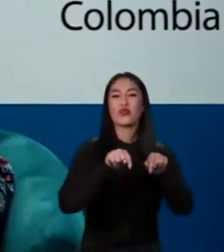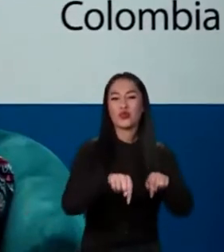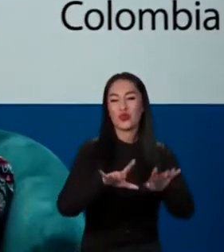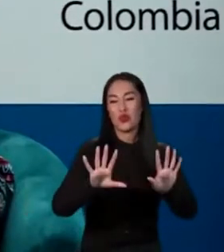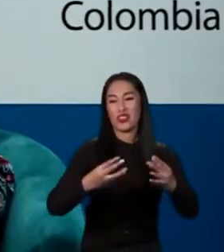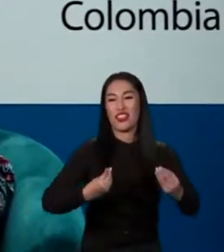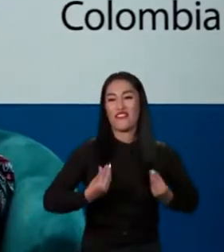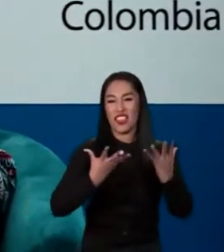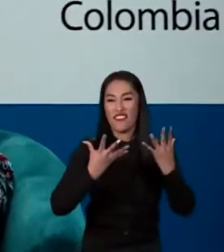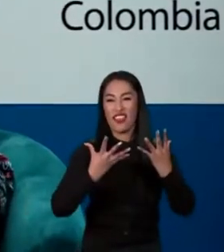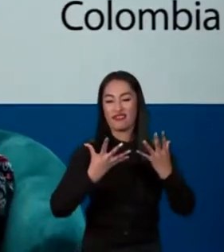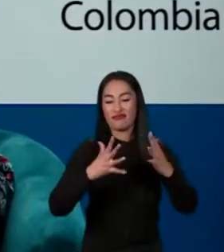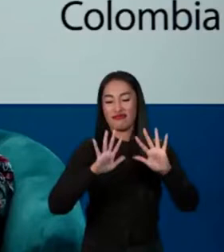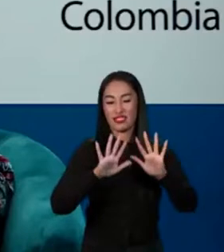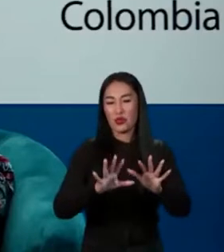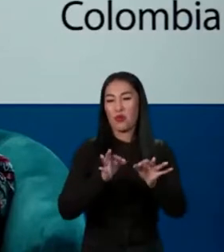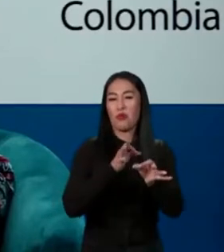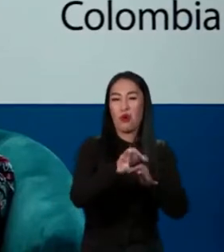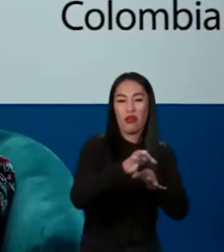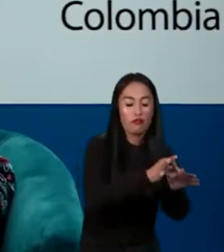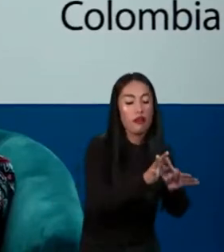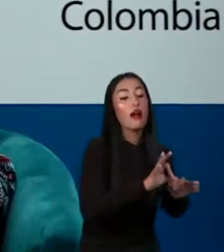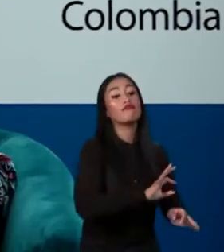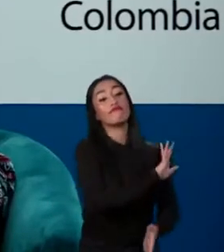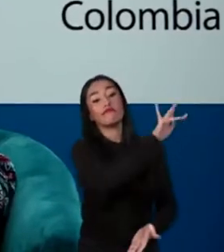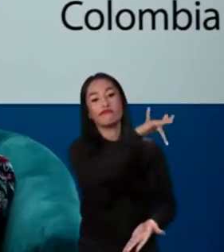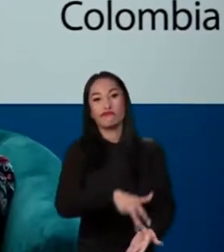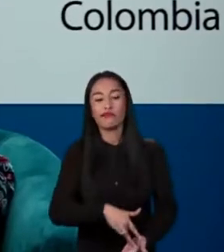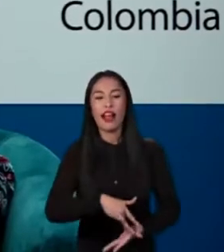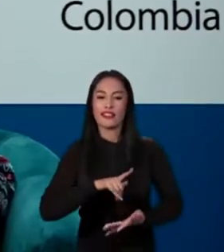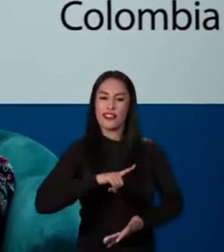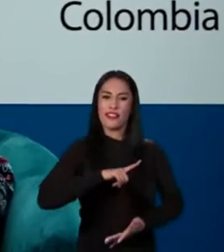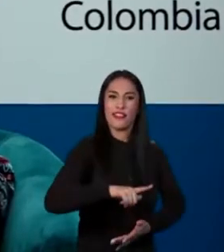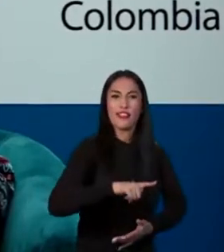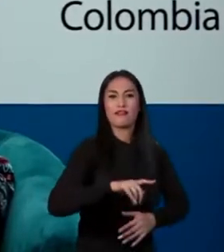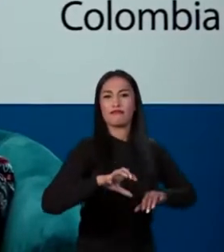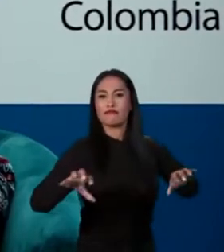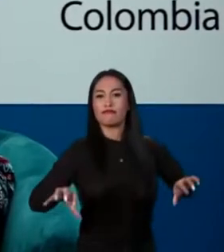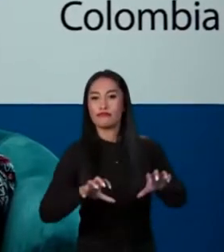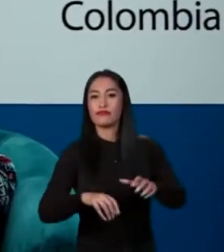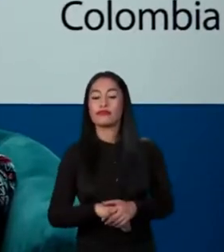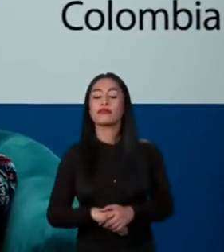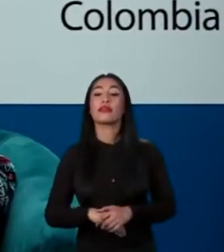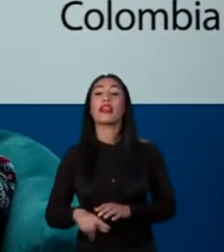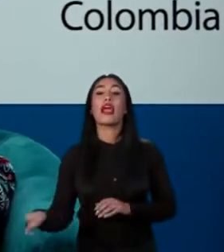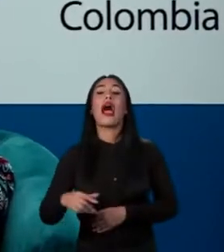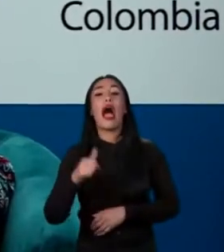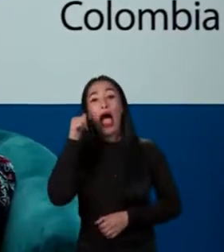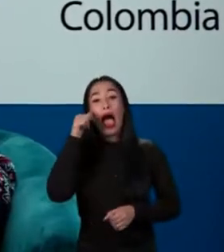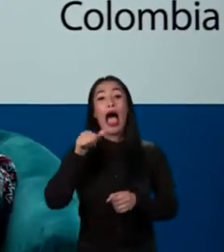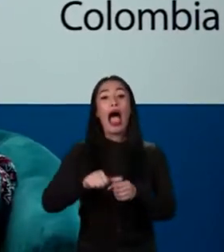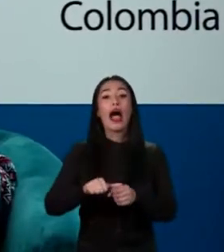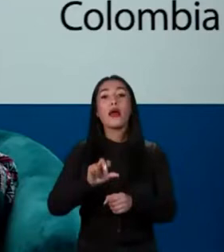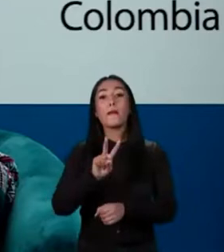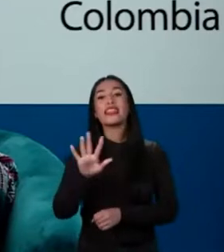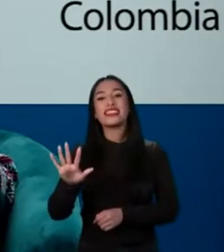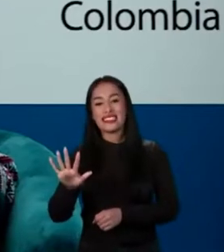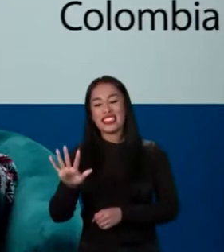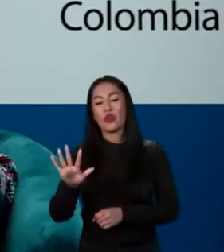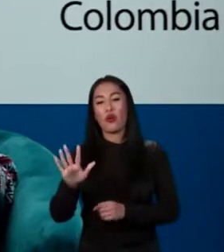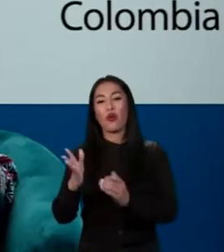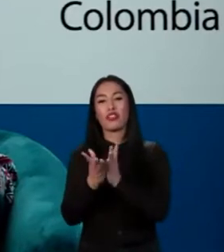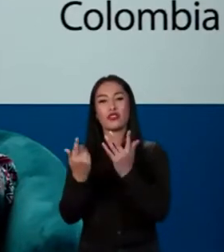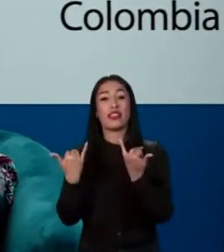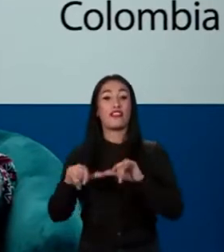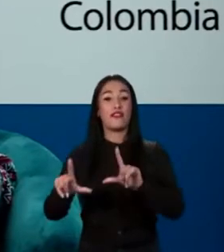territorio solamente voy a darles un ejemplo es en el caso de la sede de arauca y 25 egresados de nuestro programa